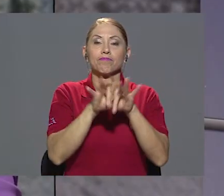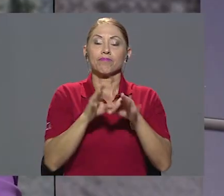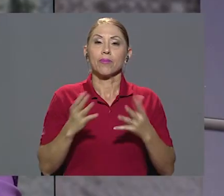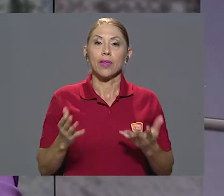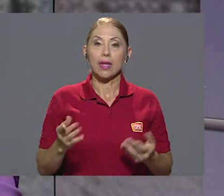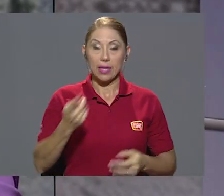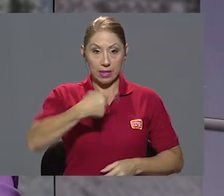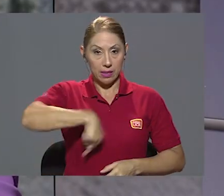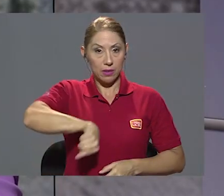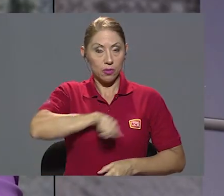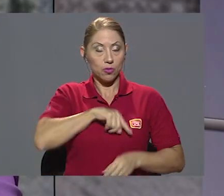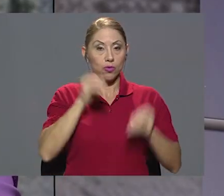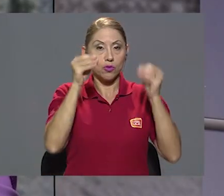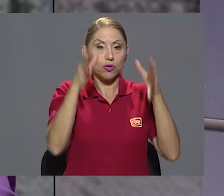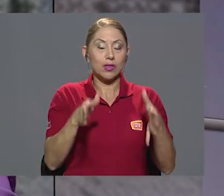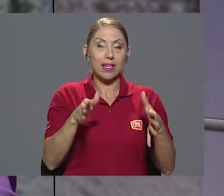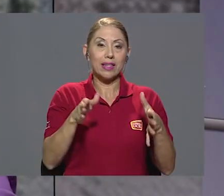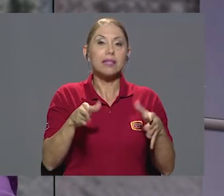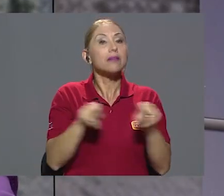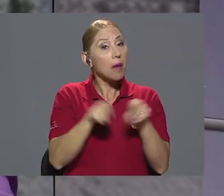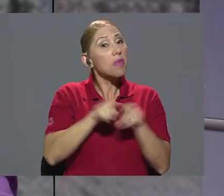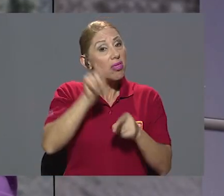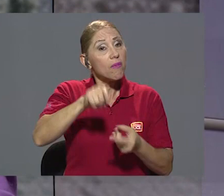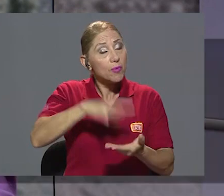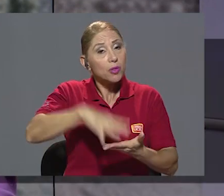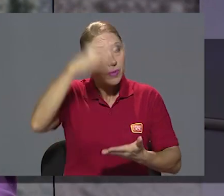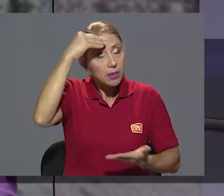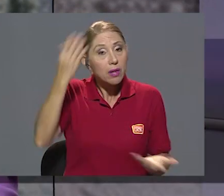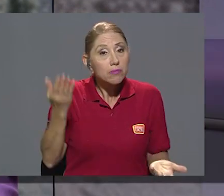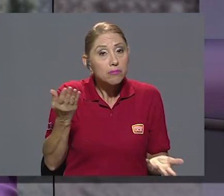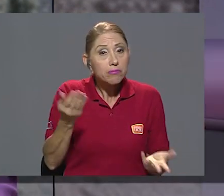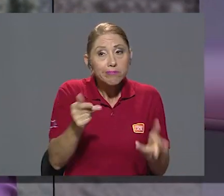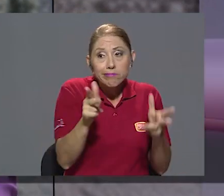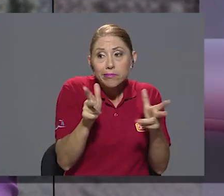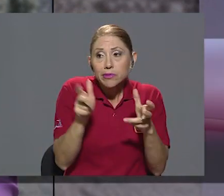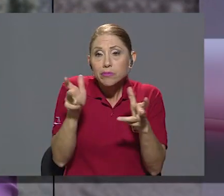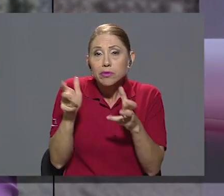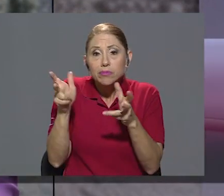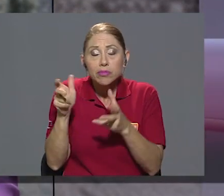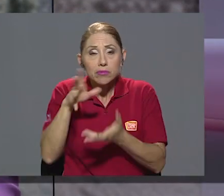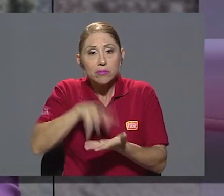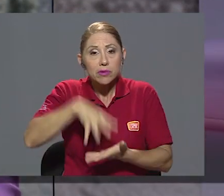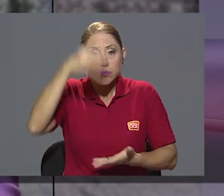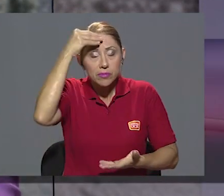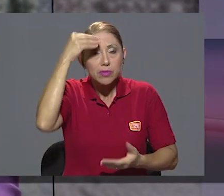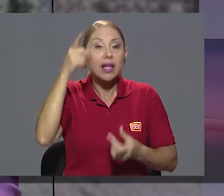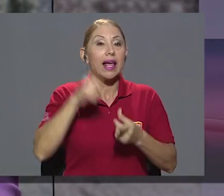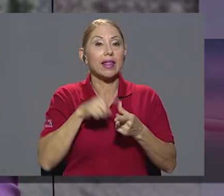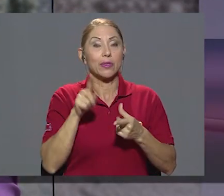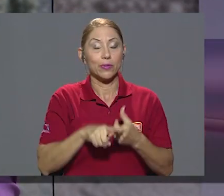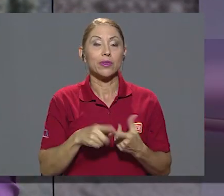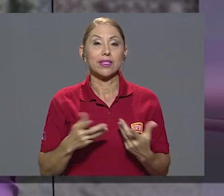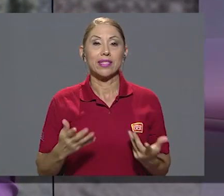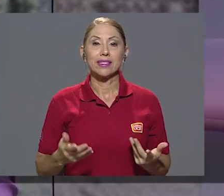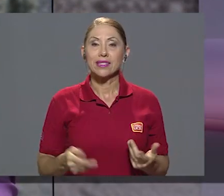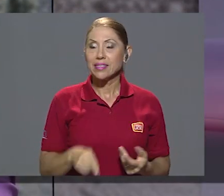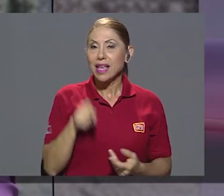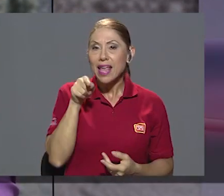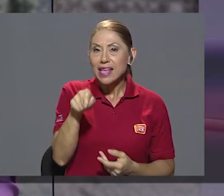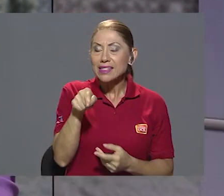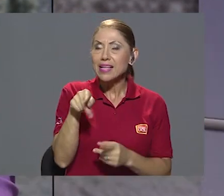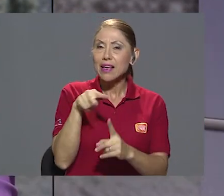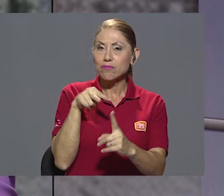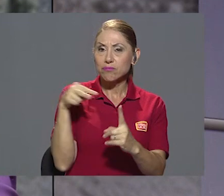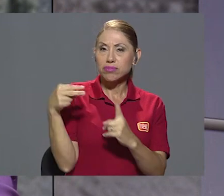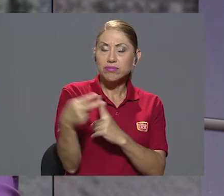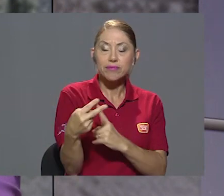de convertirnos los docentes en aprendientes también. Entonces, esa mirada con la que lo hacemos,